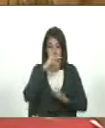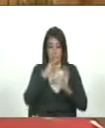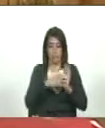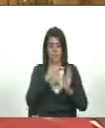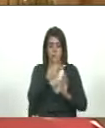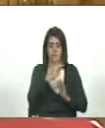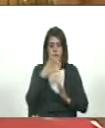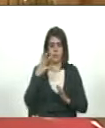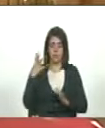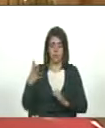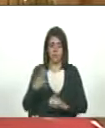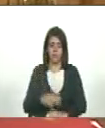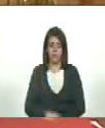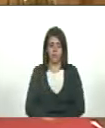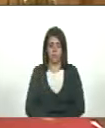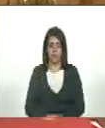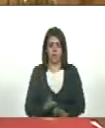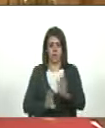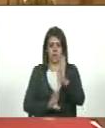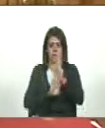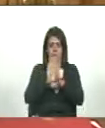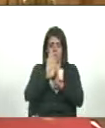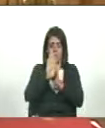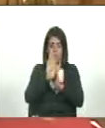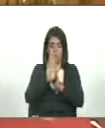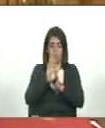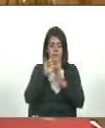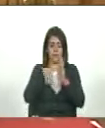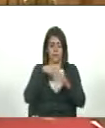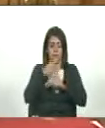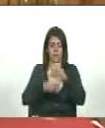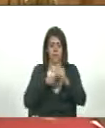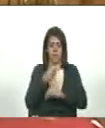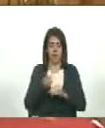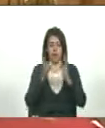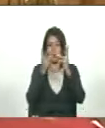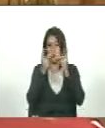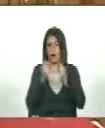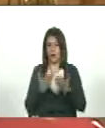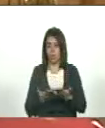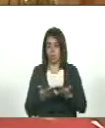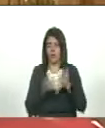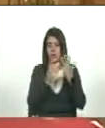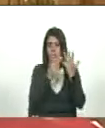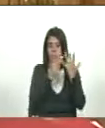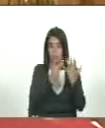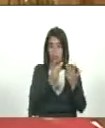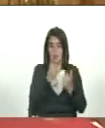2024 se ha incrementado y asciende a la cantidad de